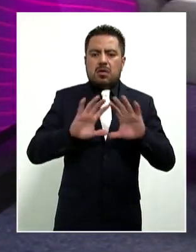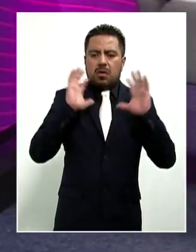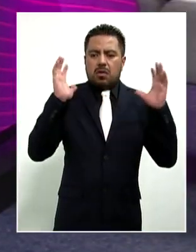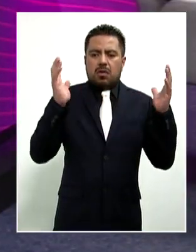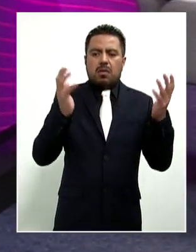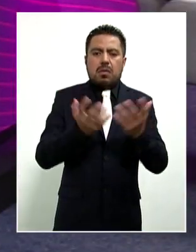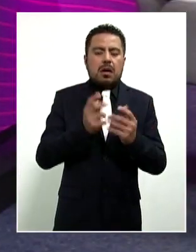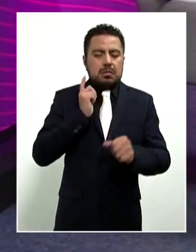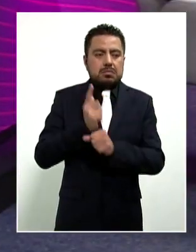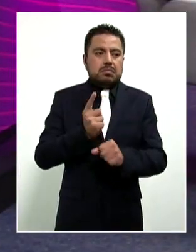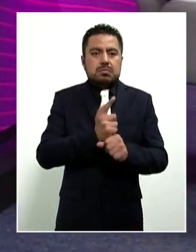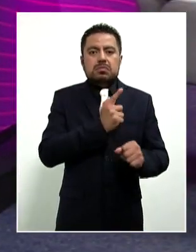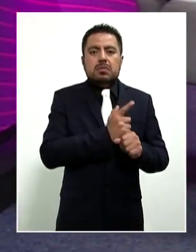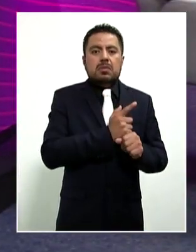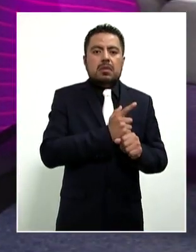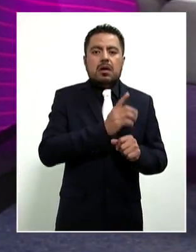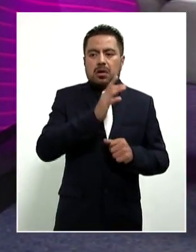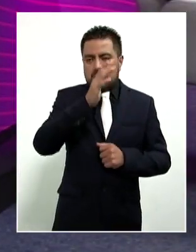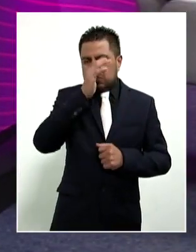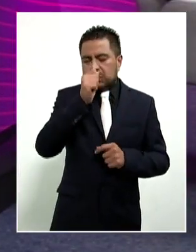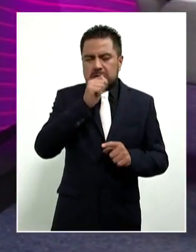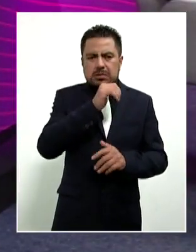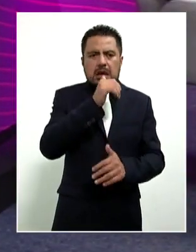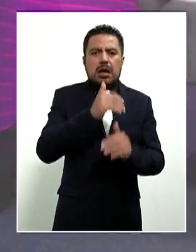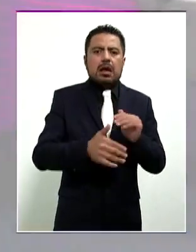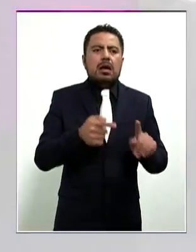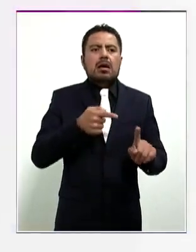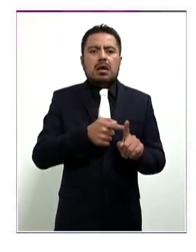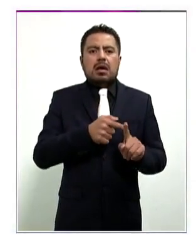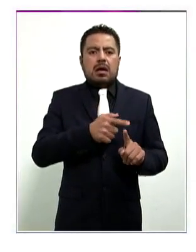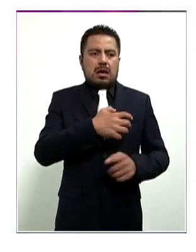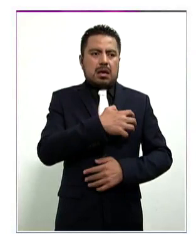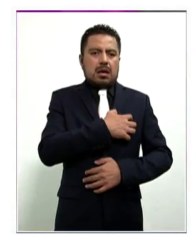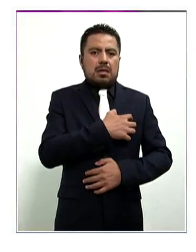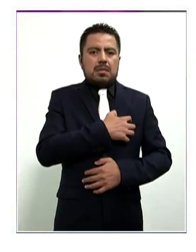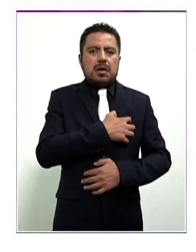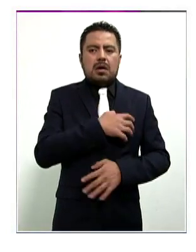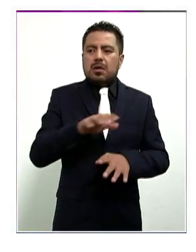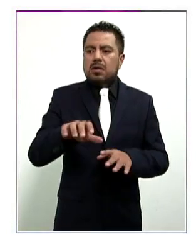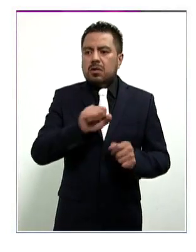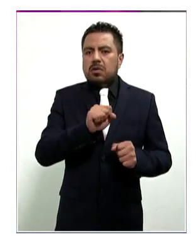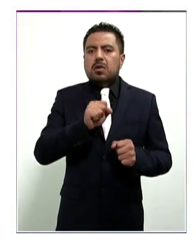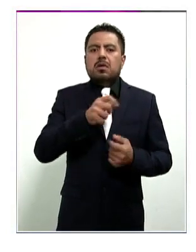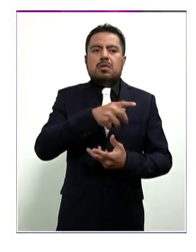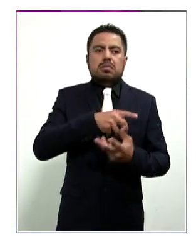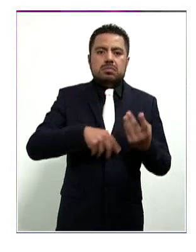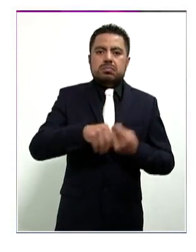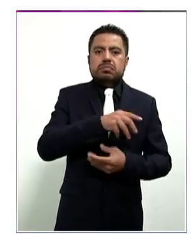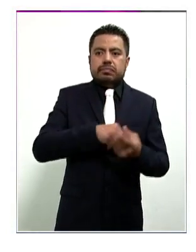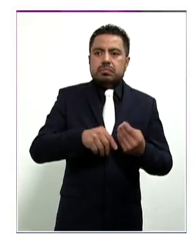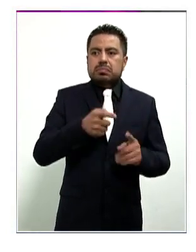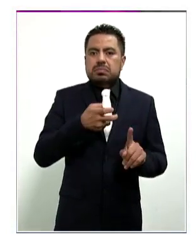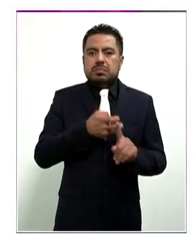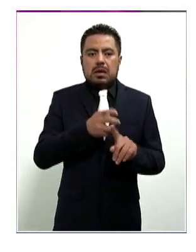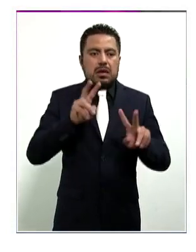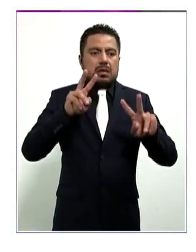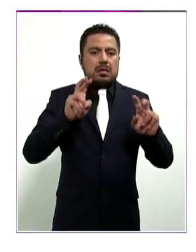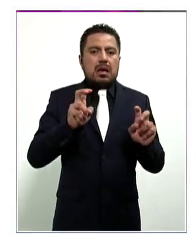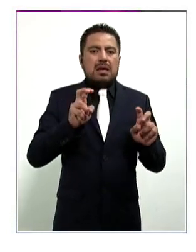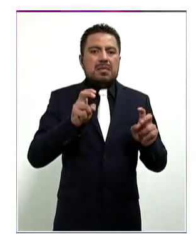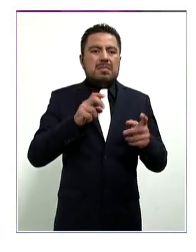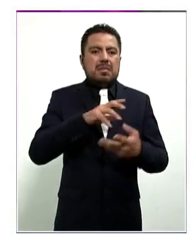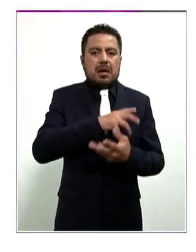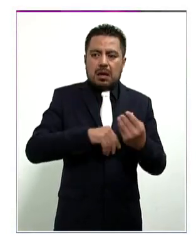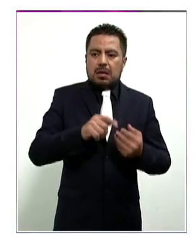que vemos es que en términos per cápita y tomando en cuenta la economía, el tamaño de la